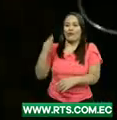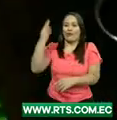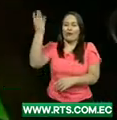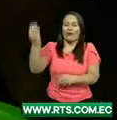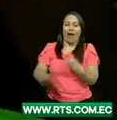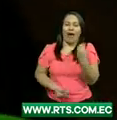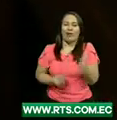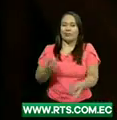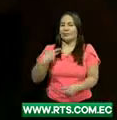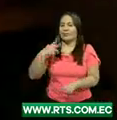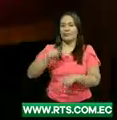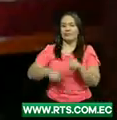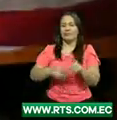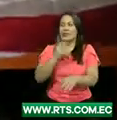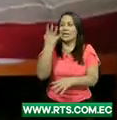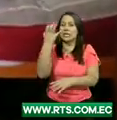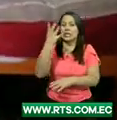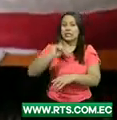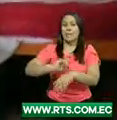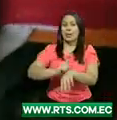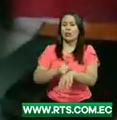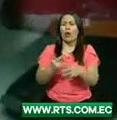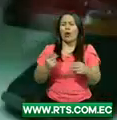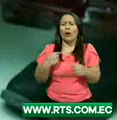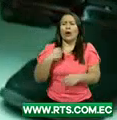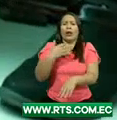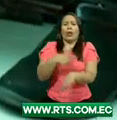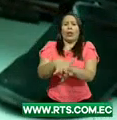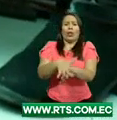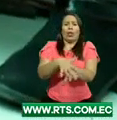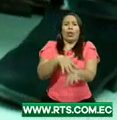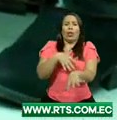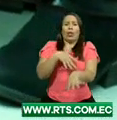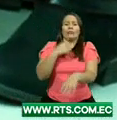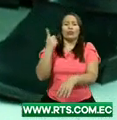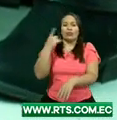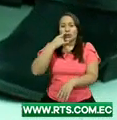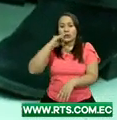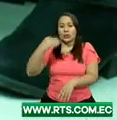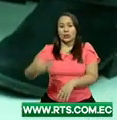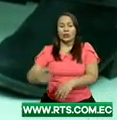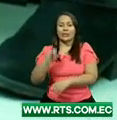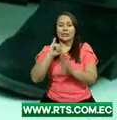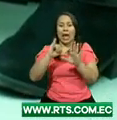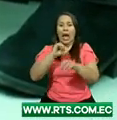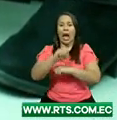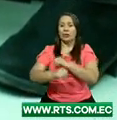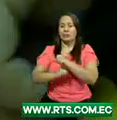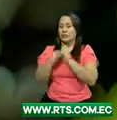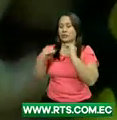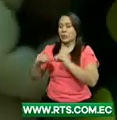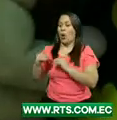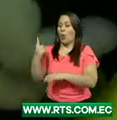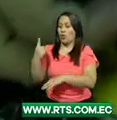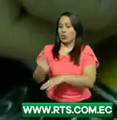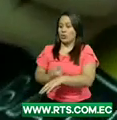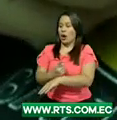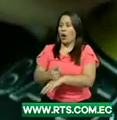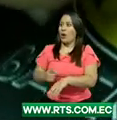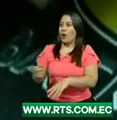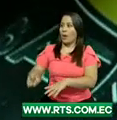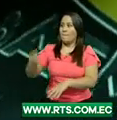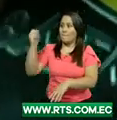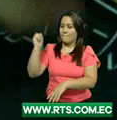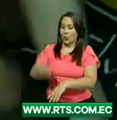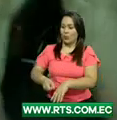15 minutos que para ellos fueron eternos quedaron amarrados mientras el menor de 6 años recibía instrucciones de que luego de una hora rompa un